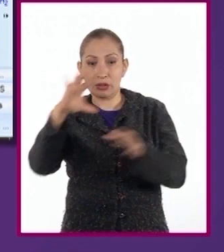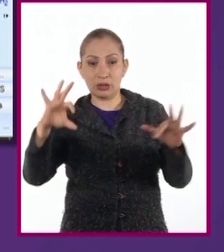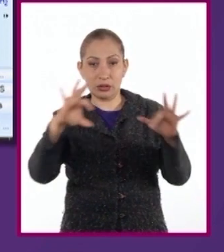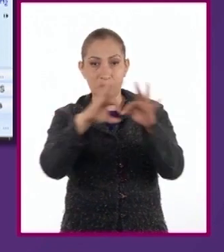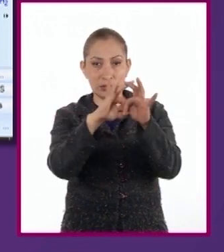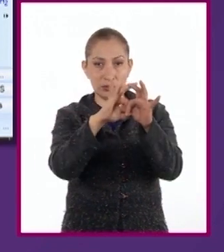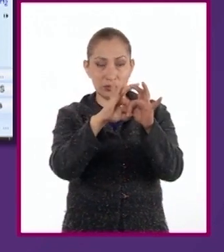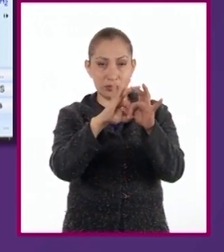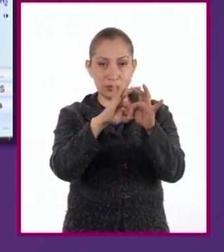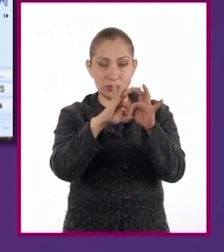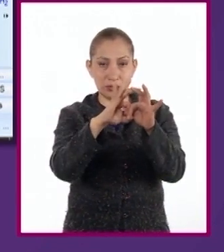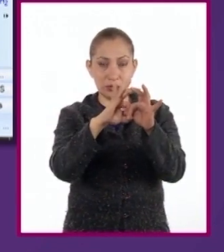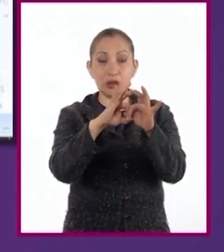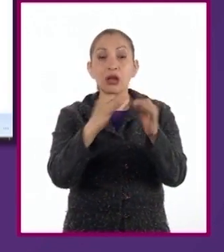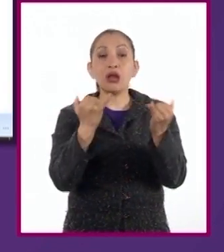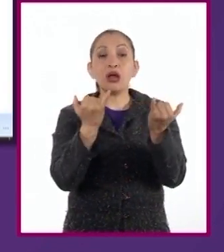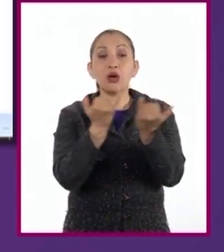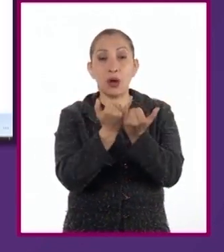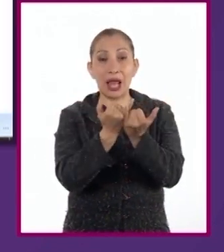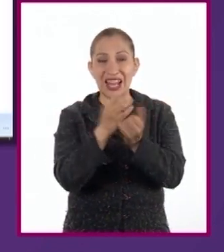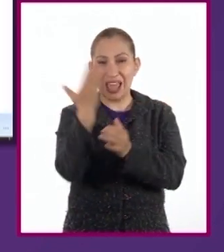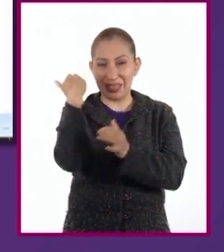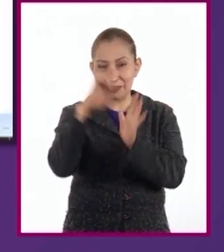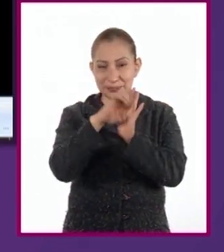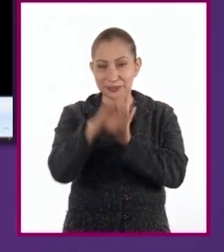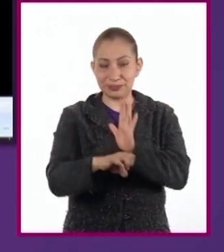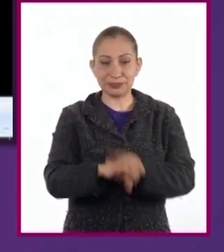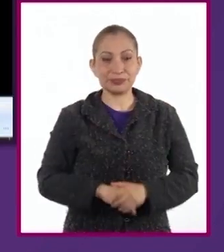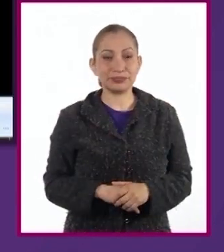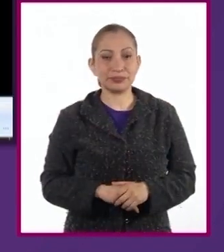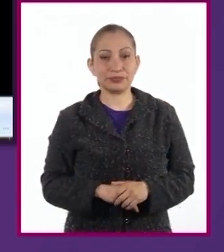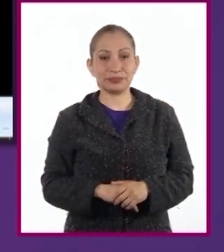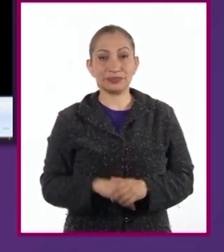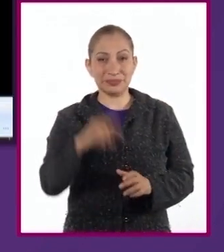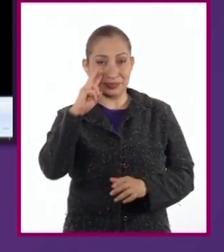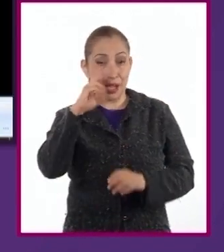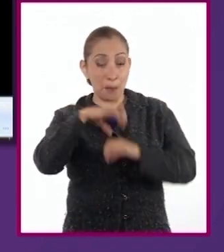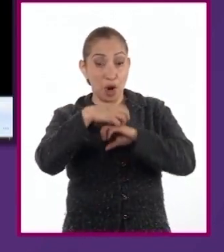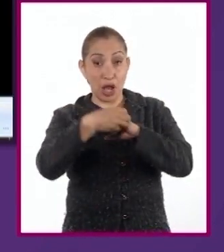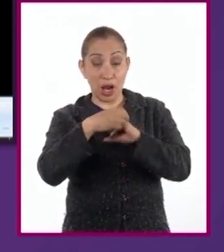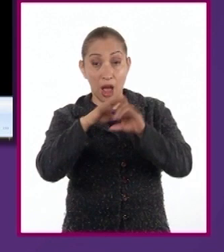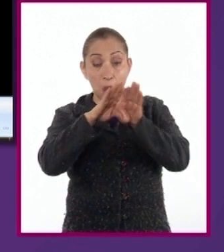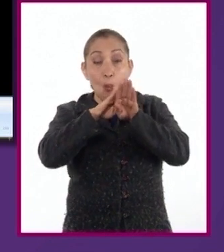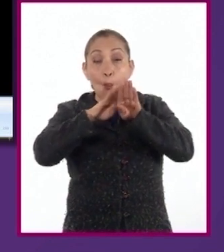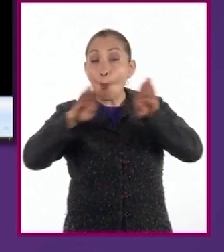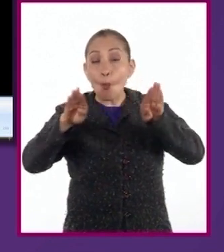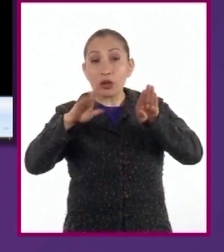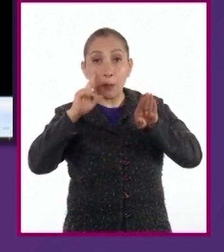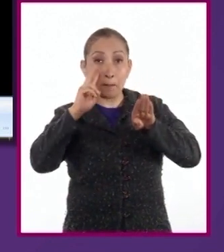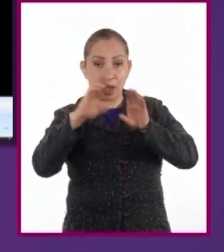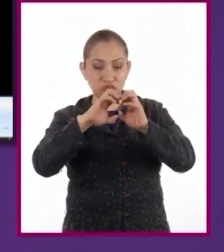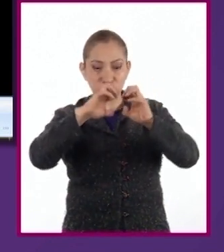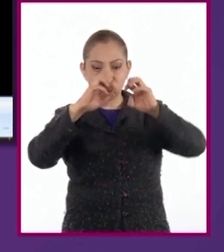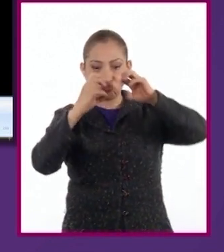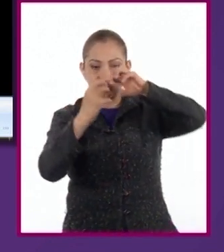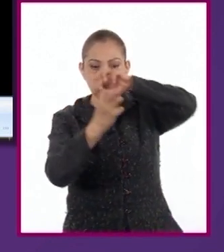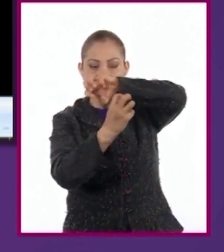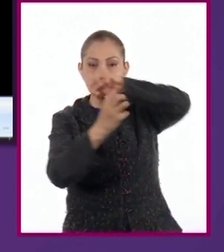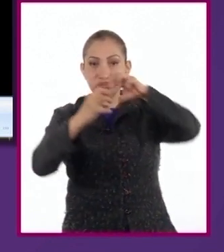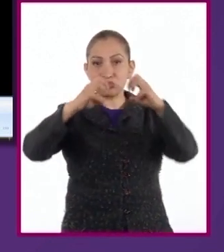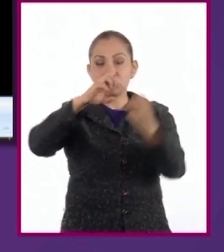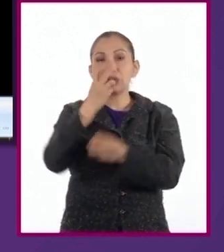enlace. De igual manera que en el ejemplo anterior. La molécula no es plana. Observen su forma